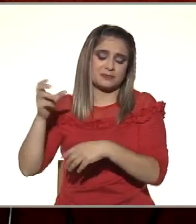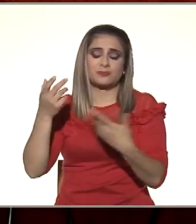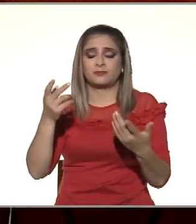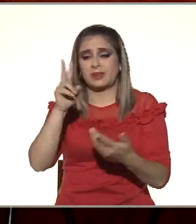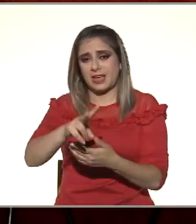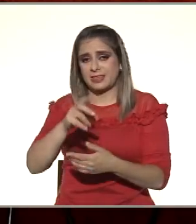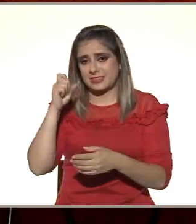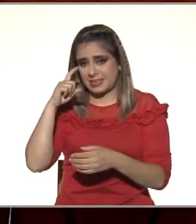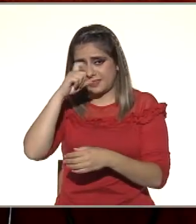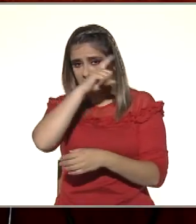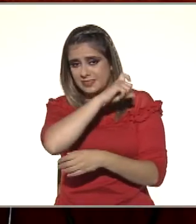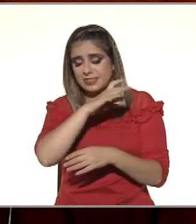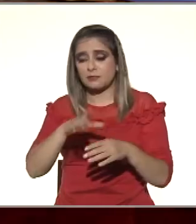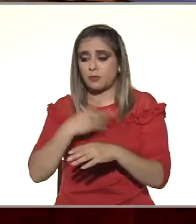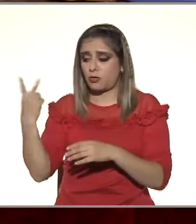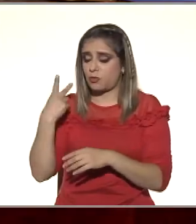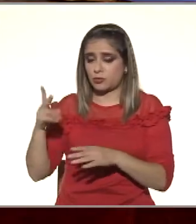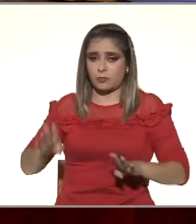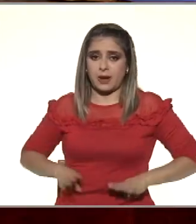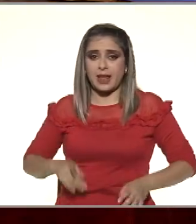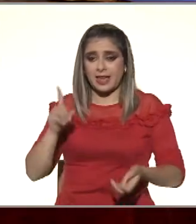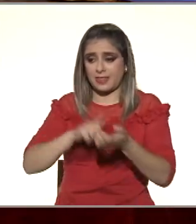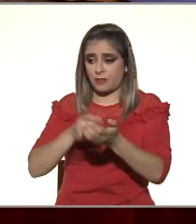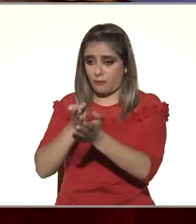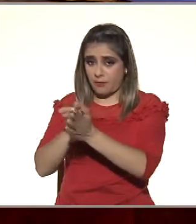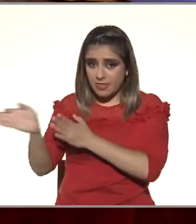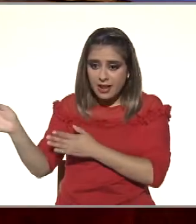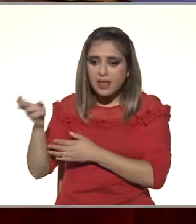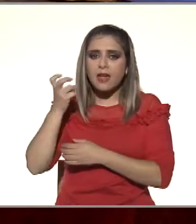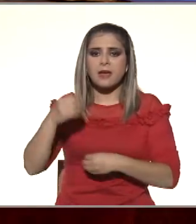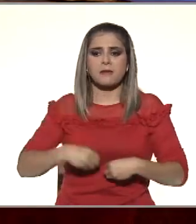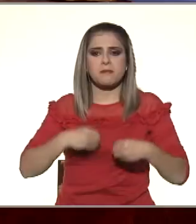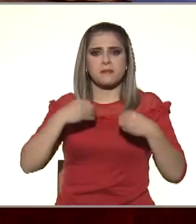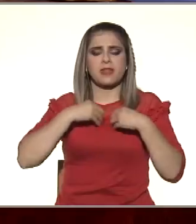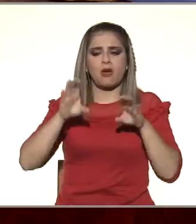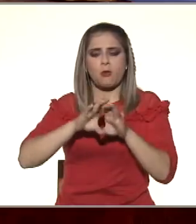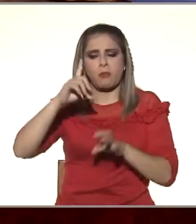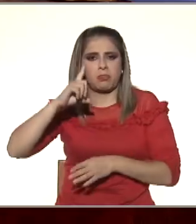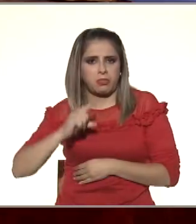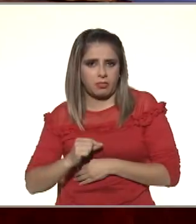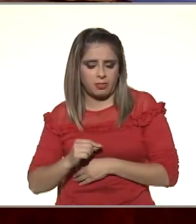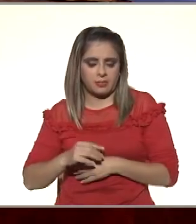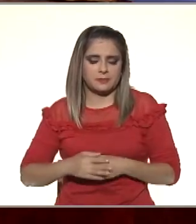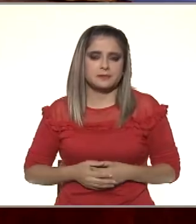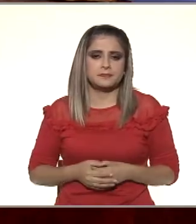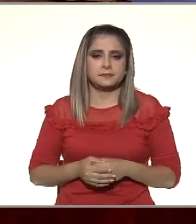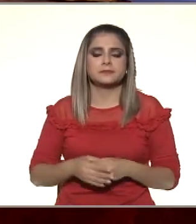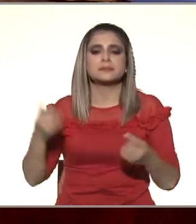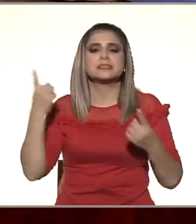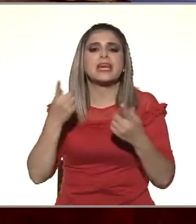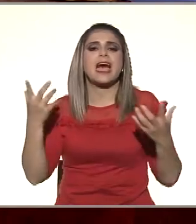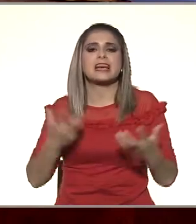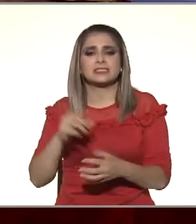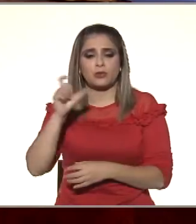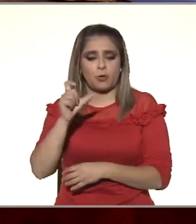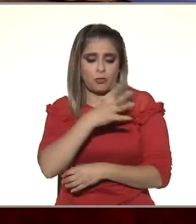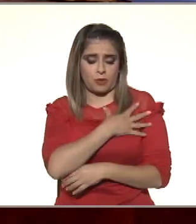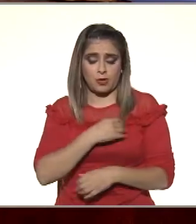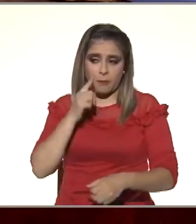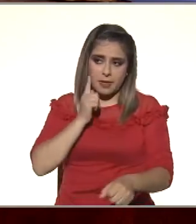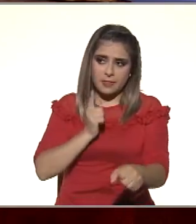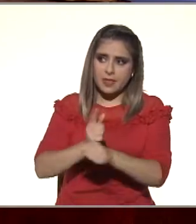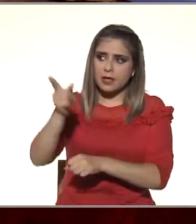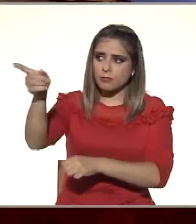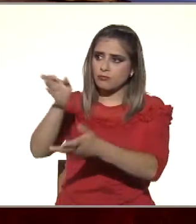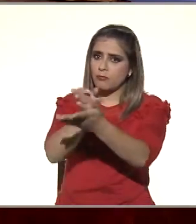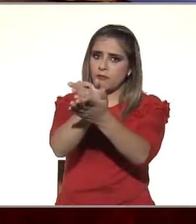para ambas partes está en juego su dignidad. También nos dicen en otro, ¿qué se hace cuando los hijos se dan cuenta de la infidelidad y